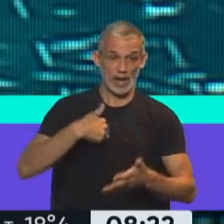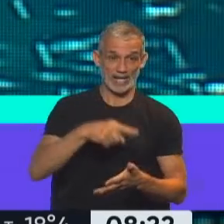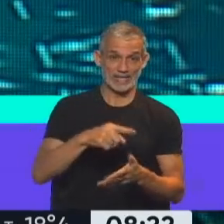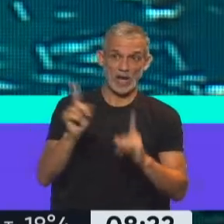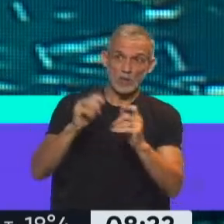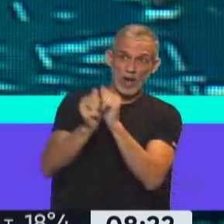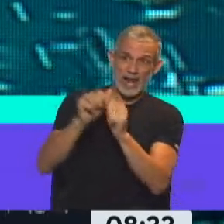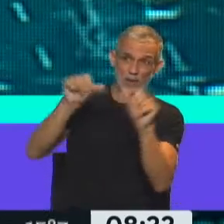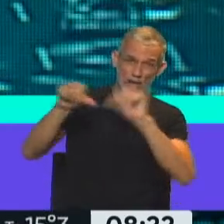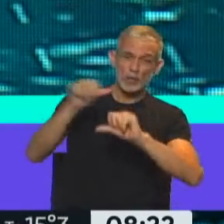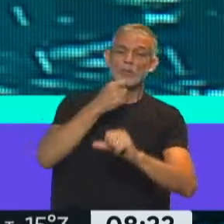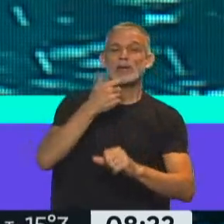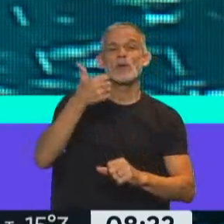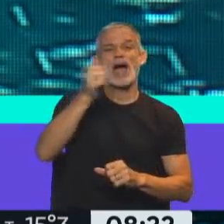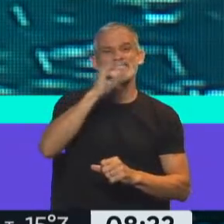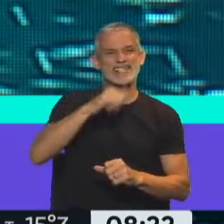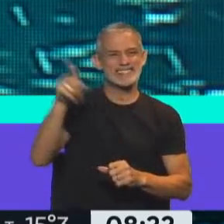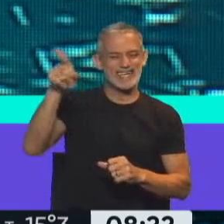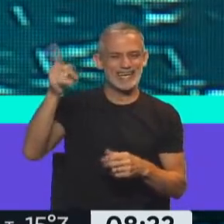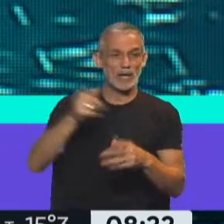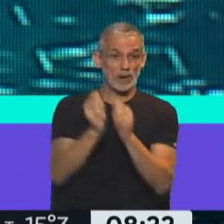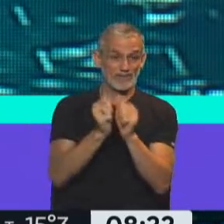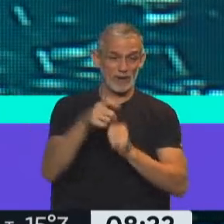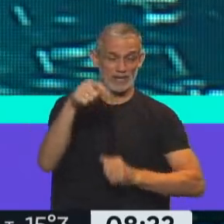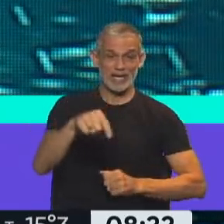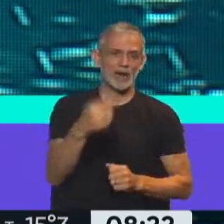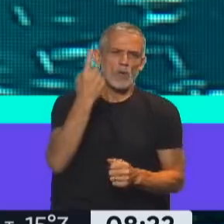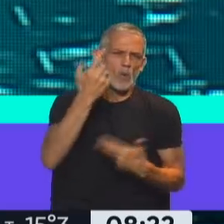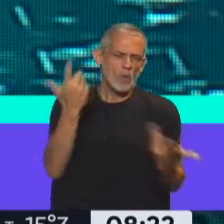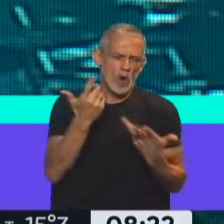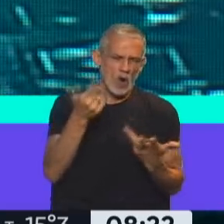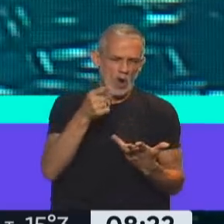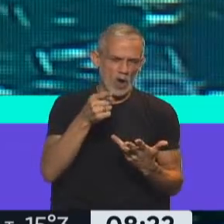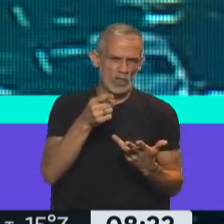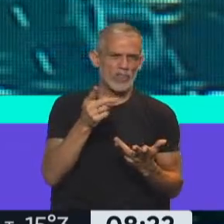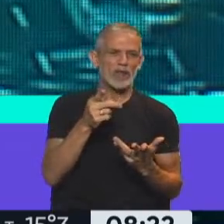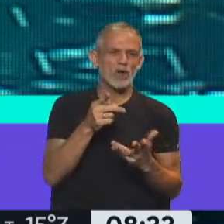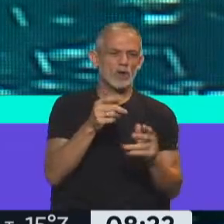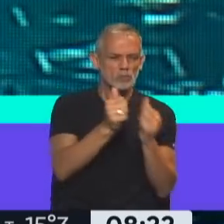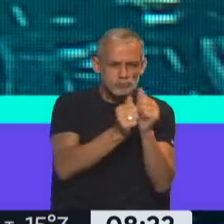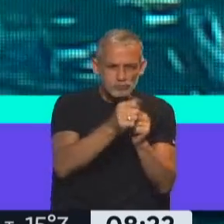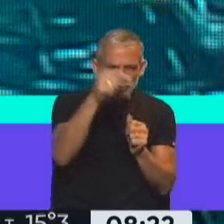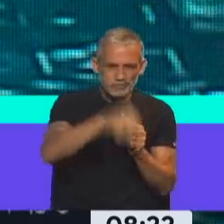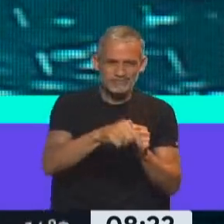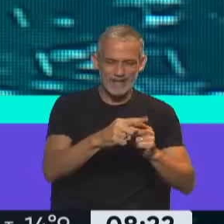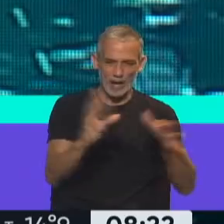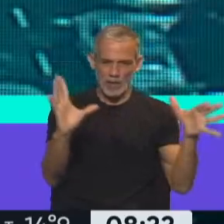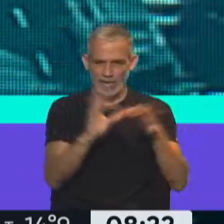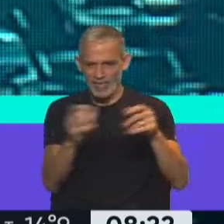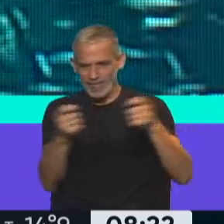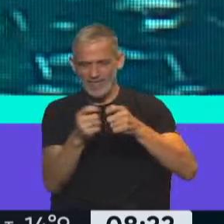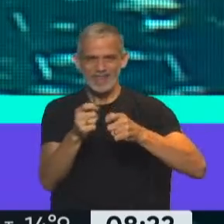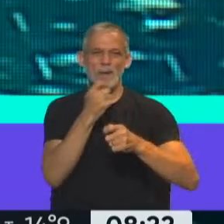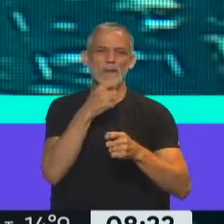algunos laboratorios, por ejemplo AstraZeneca, para producir uno justamente de los componentes que integran la vacuna